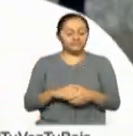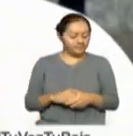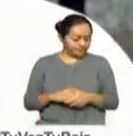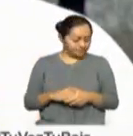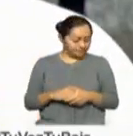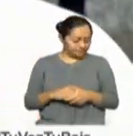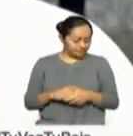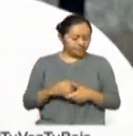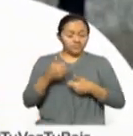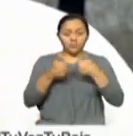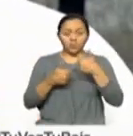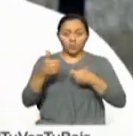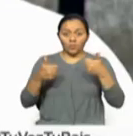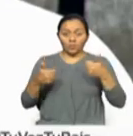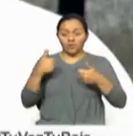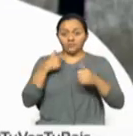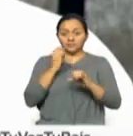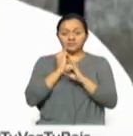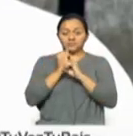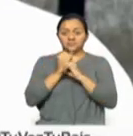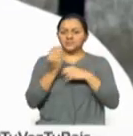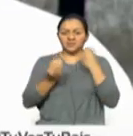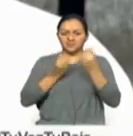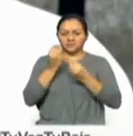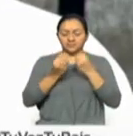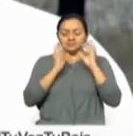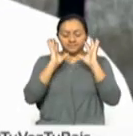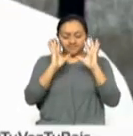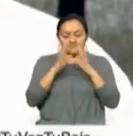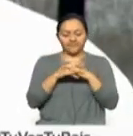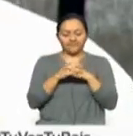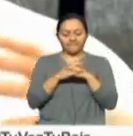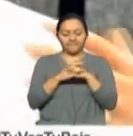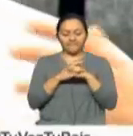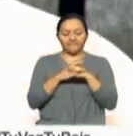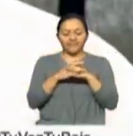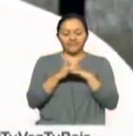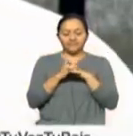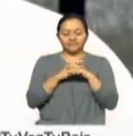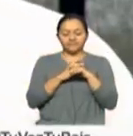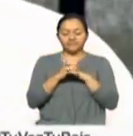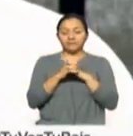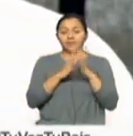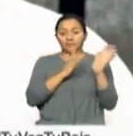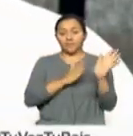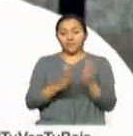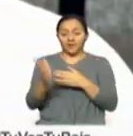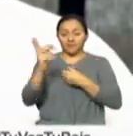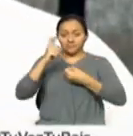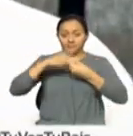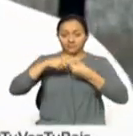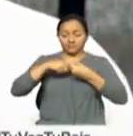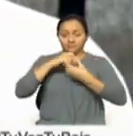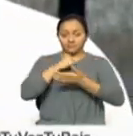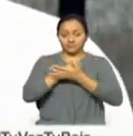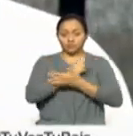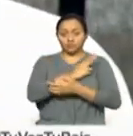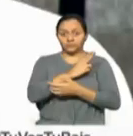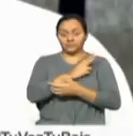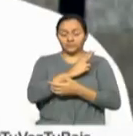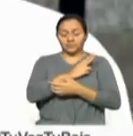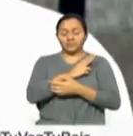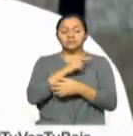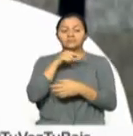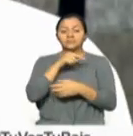es la participación de los institutos técnicos y tecnológicos? La participación dentro de toda la matrícula de educación superior es del